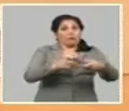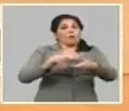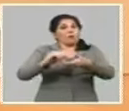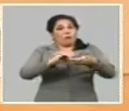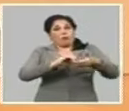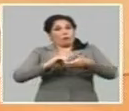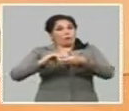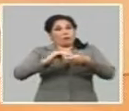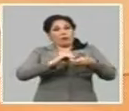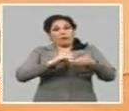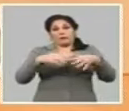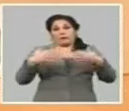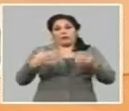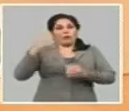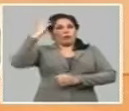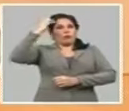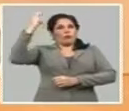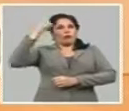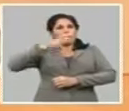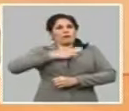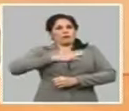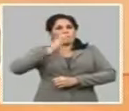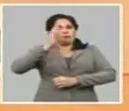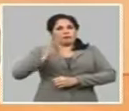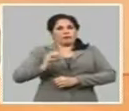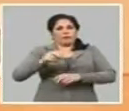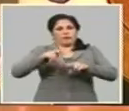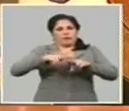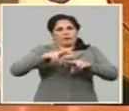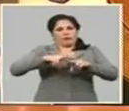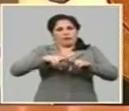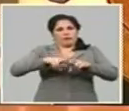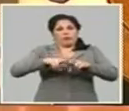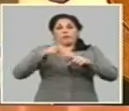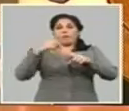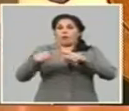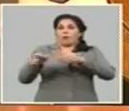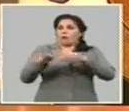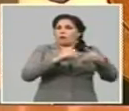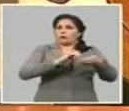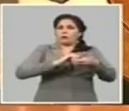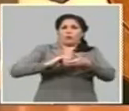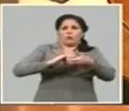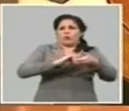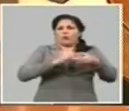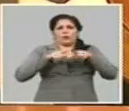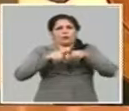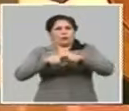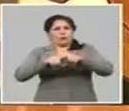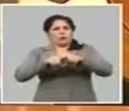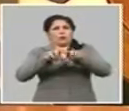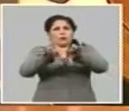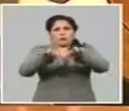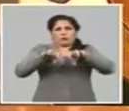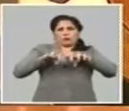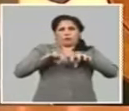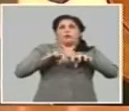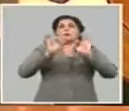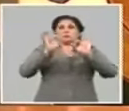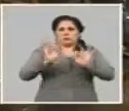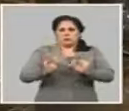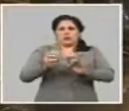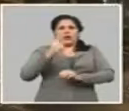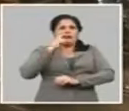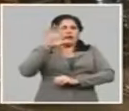garcía zapata gobernador la habana también me acompañan acá en un auditorio responsable como verán en las